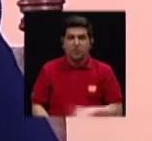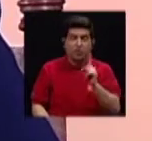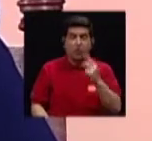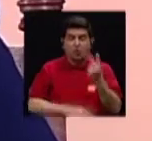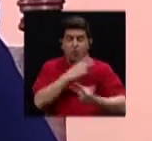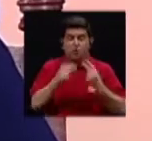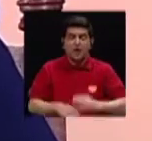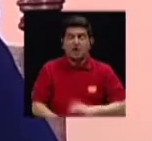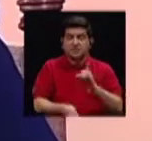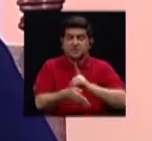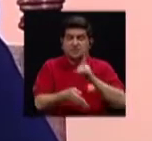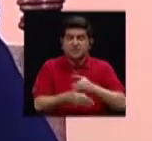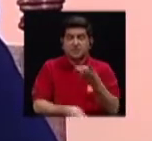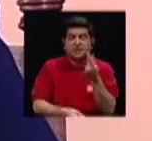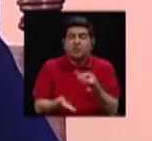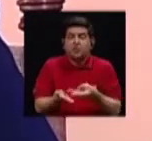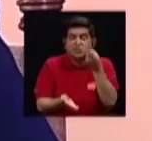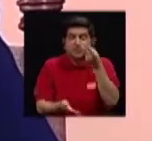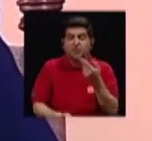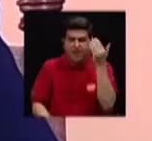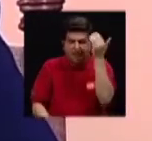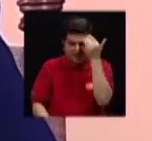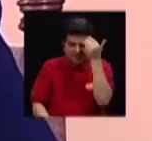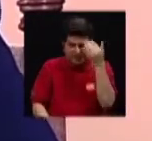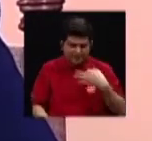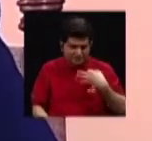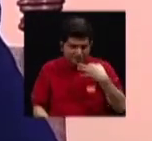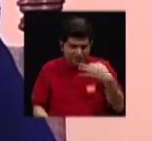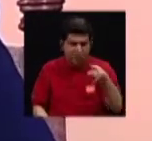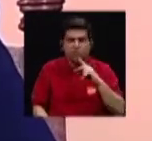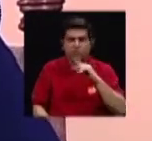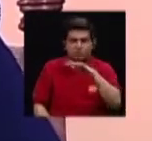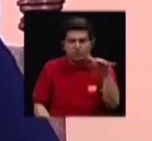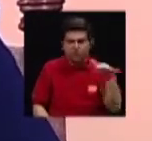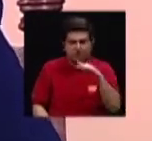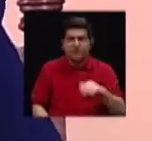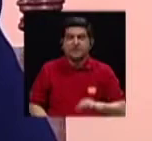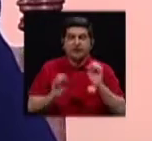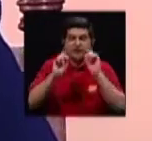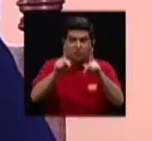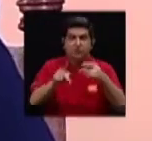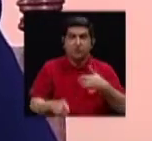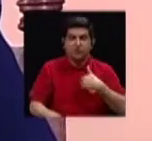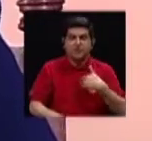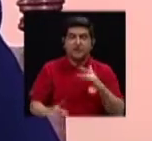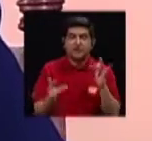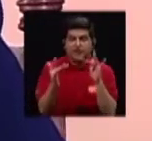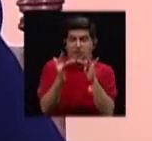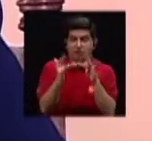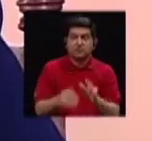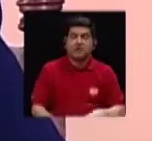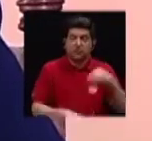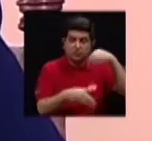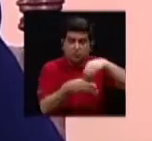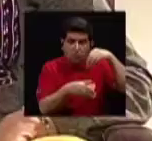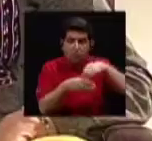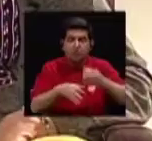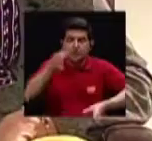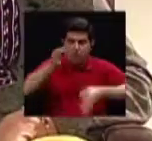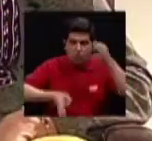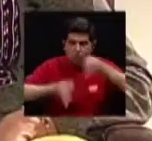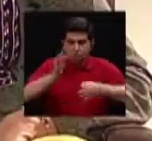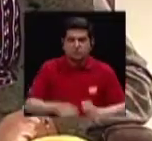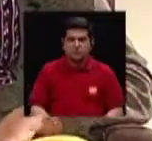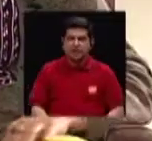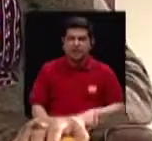Entonces, estar informados al día a día de esa realidad que les permita tener un acercamiento a una cuota justa, ¿verdad? Más o menos,